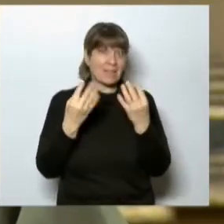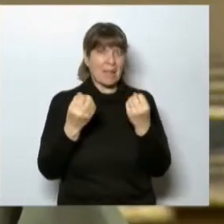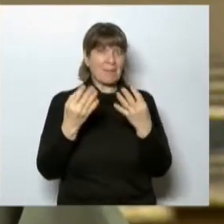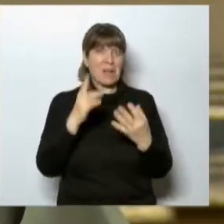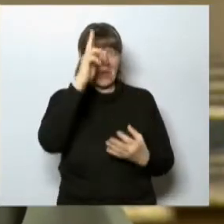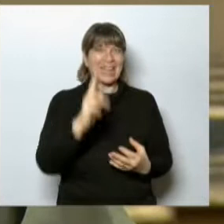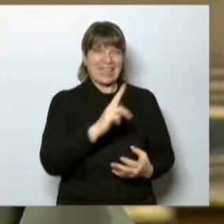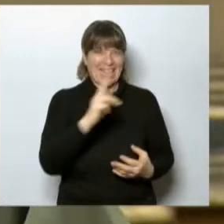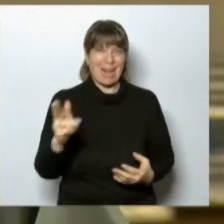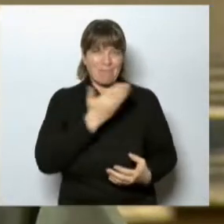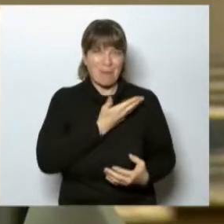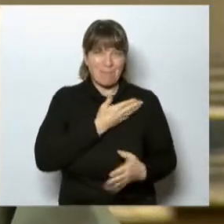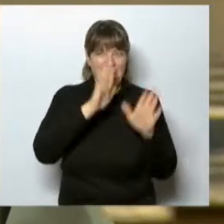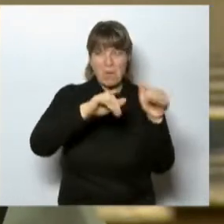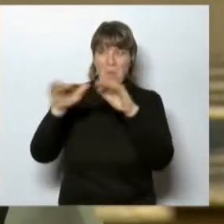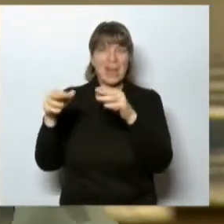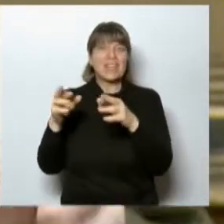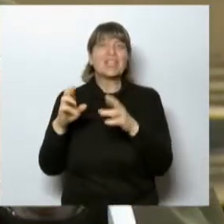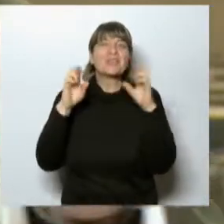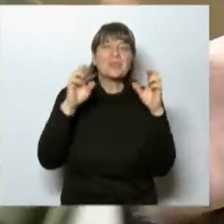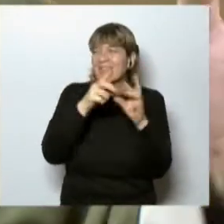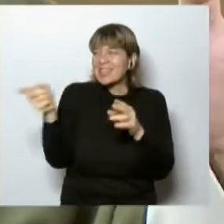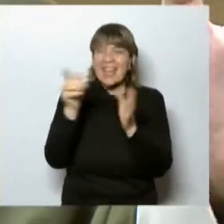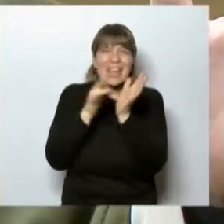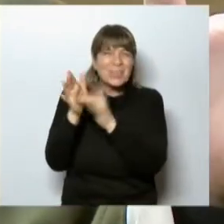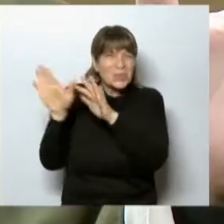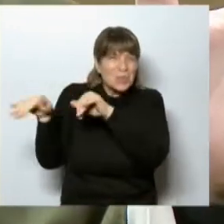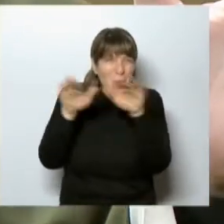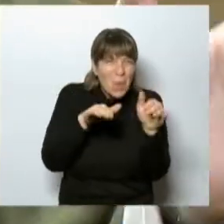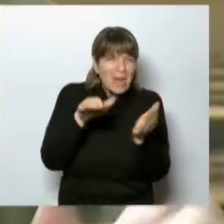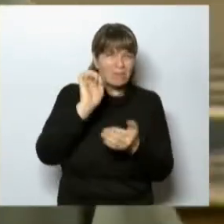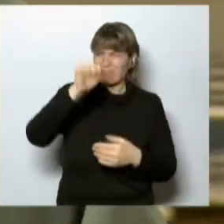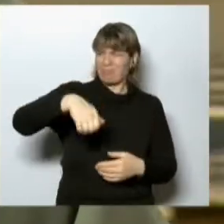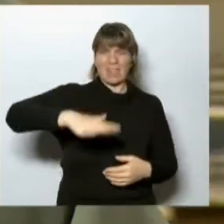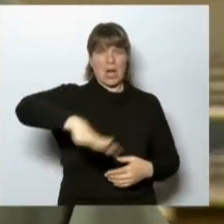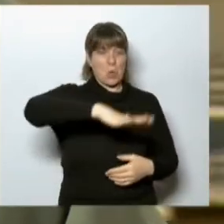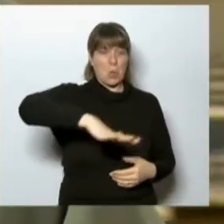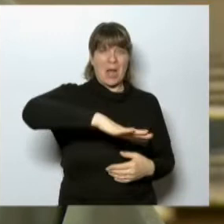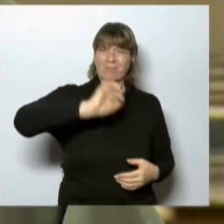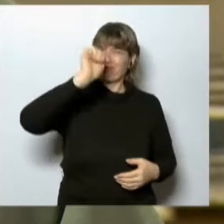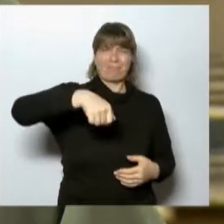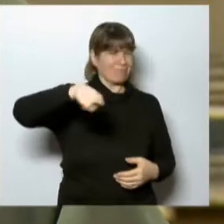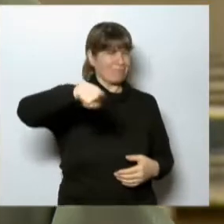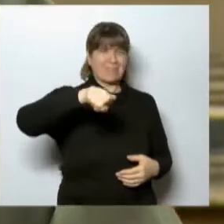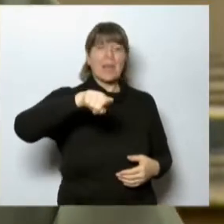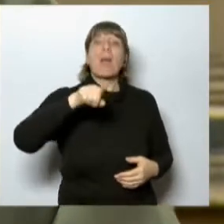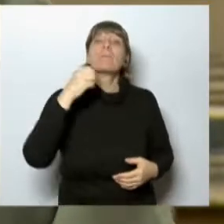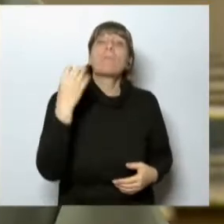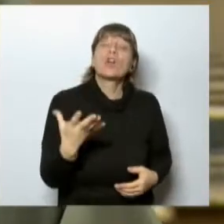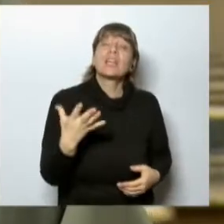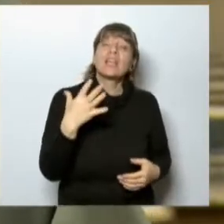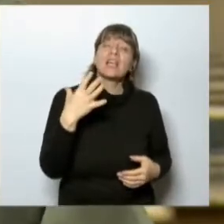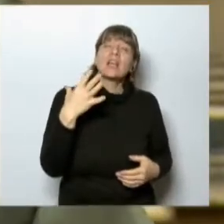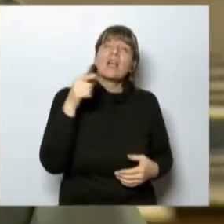Papa porque tiene la misma suerte que la de Cristo. En su propio lugar a veces no lo entienden. ¿Pero por qué? Porque aquellos